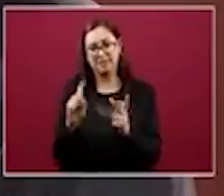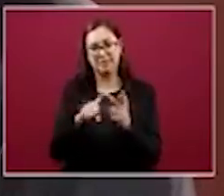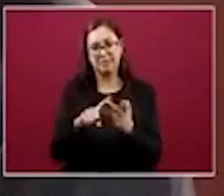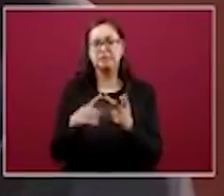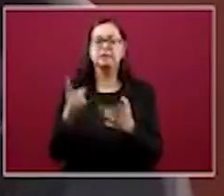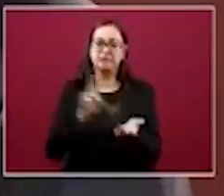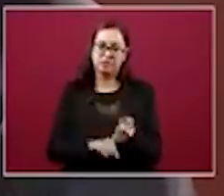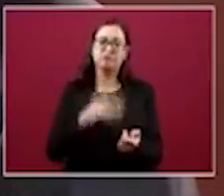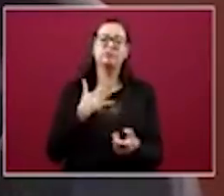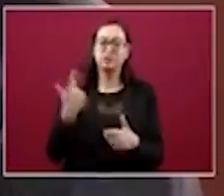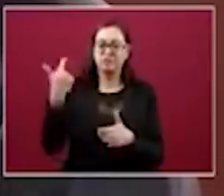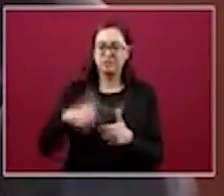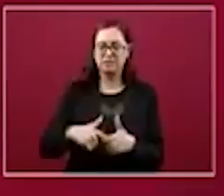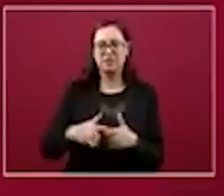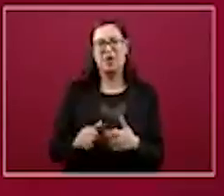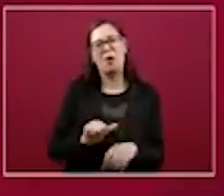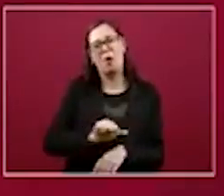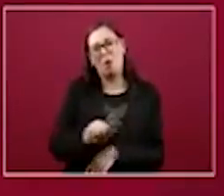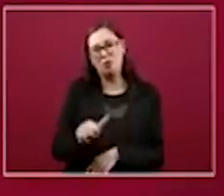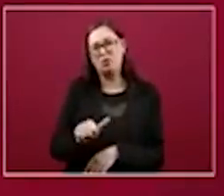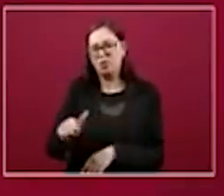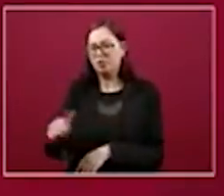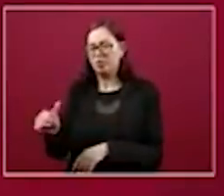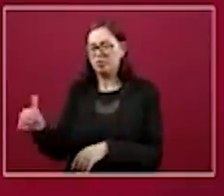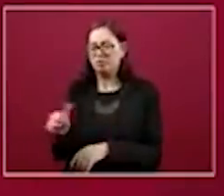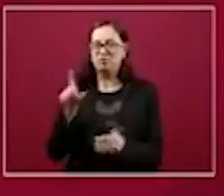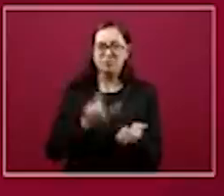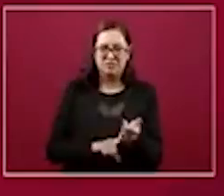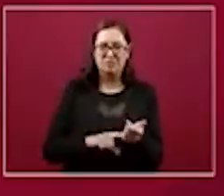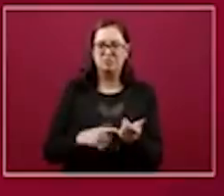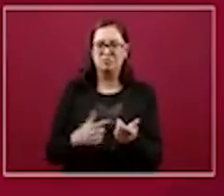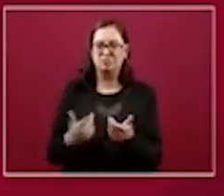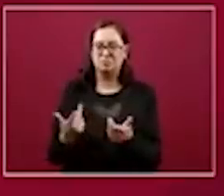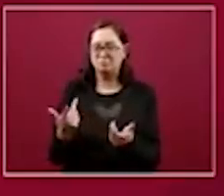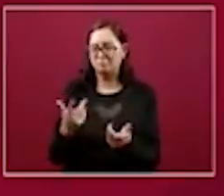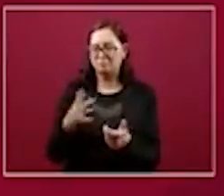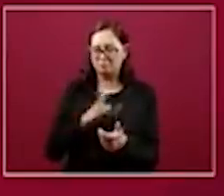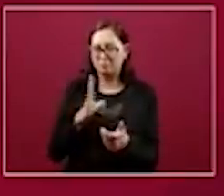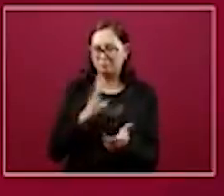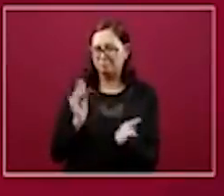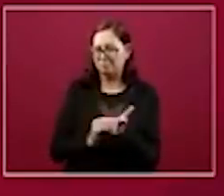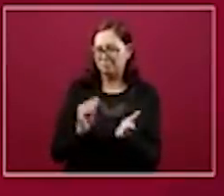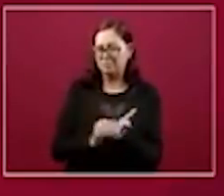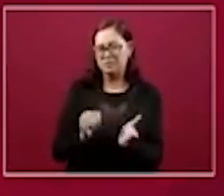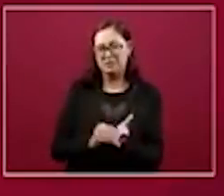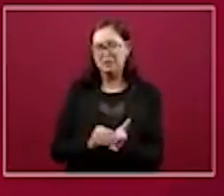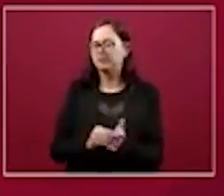las gasolinas, y existen otros mecanismos. Ya estamos